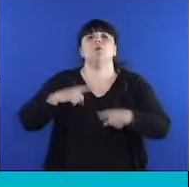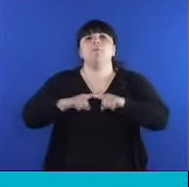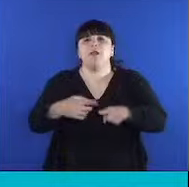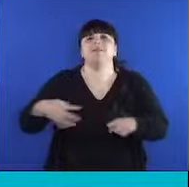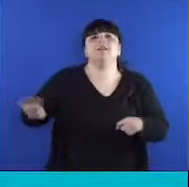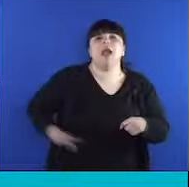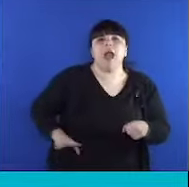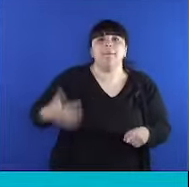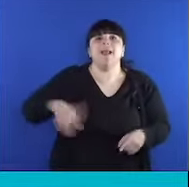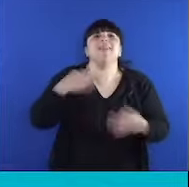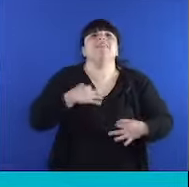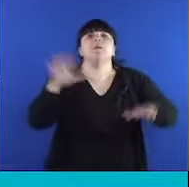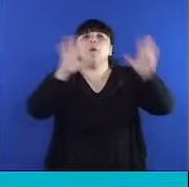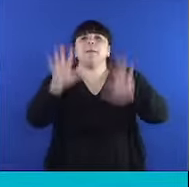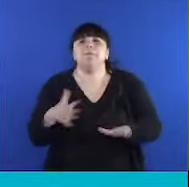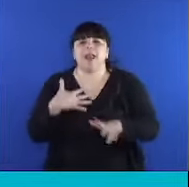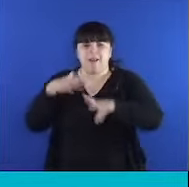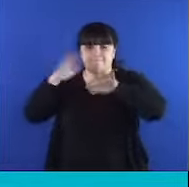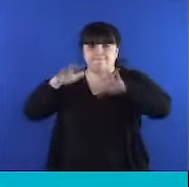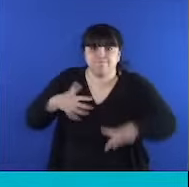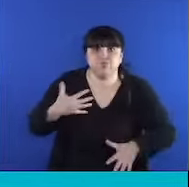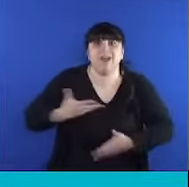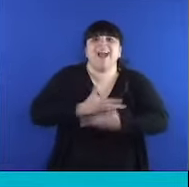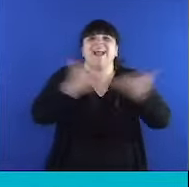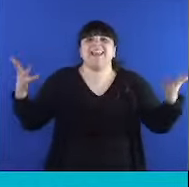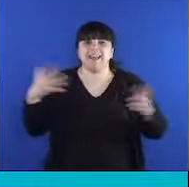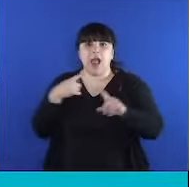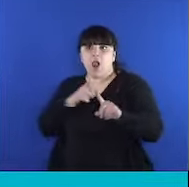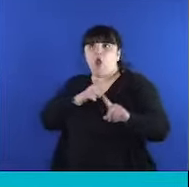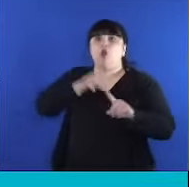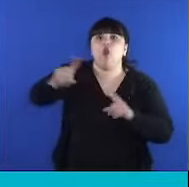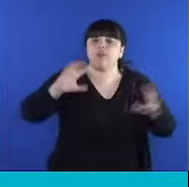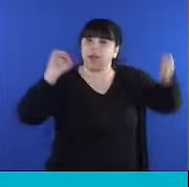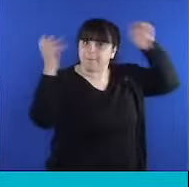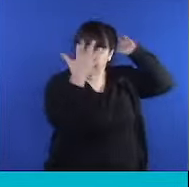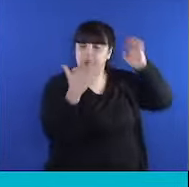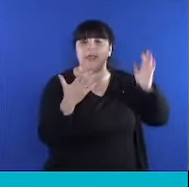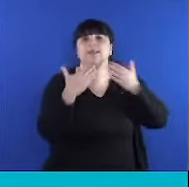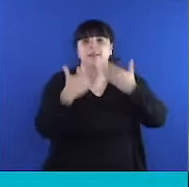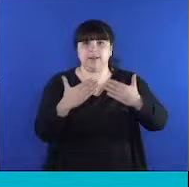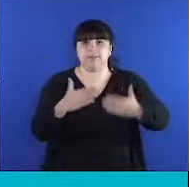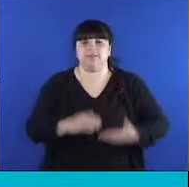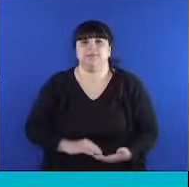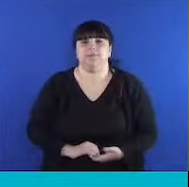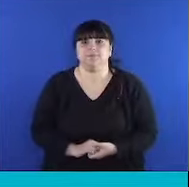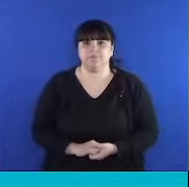Preparemos la huelga general para derrotar al régimen de Milei. Muchas gracias.